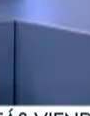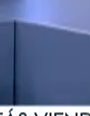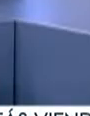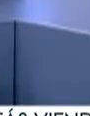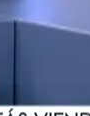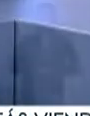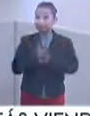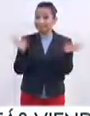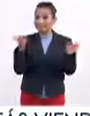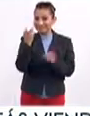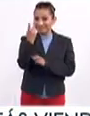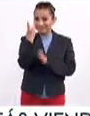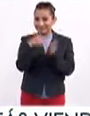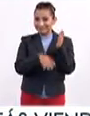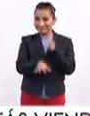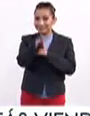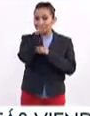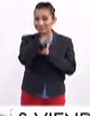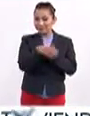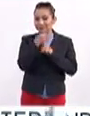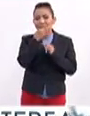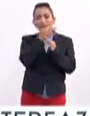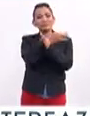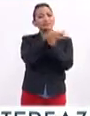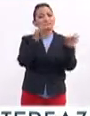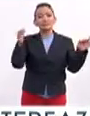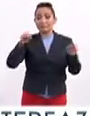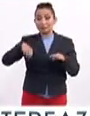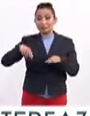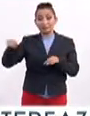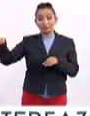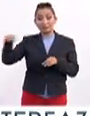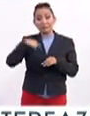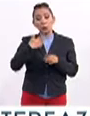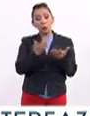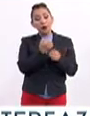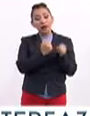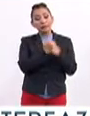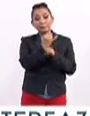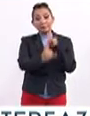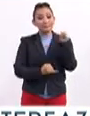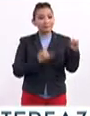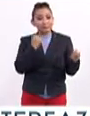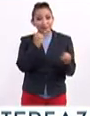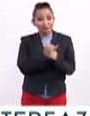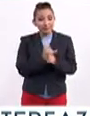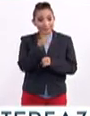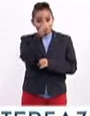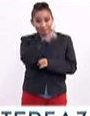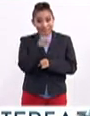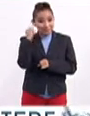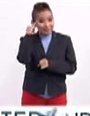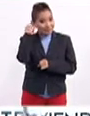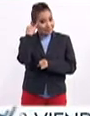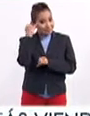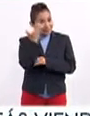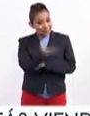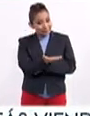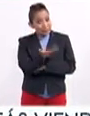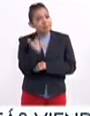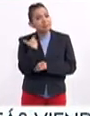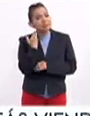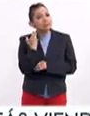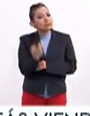Así es, y este 2019 ha sido declarado por las Naciones Unidas como el Año Internacional de las Lenguas